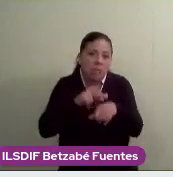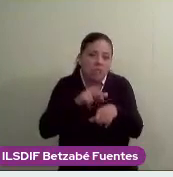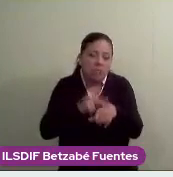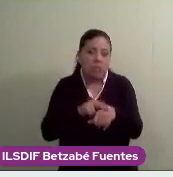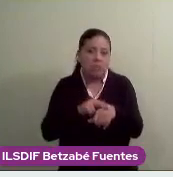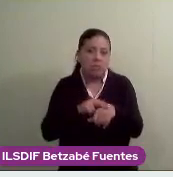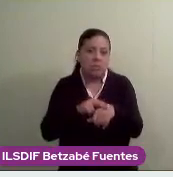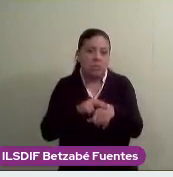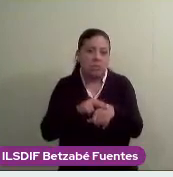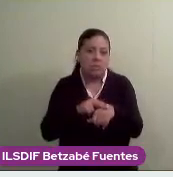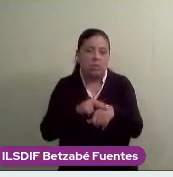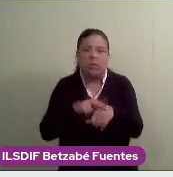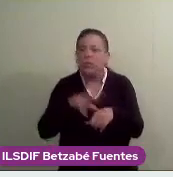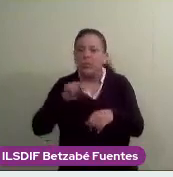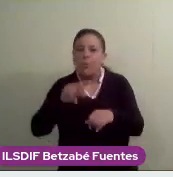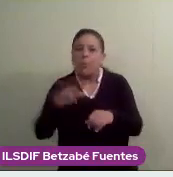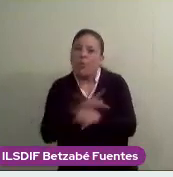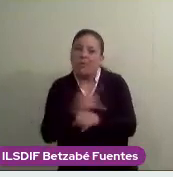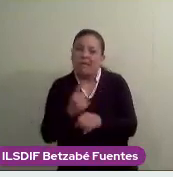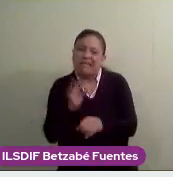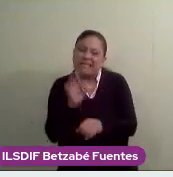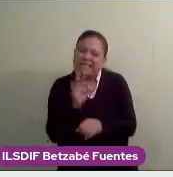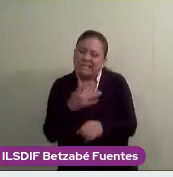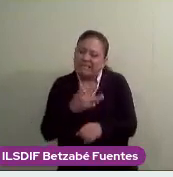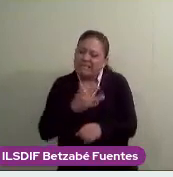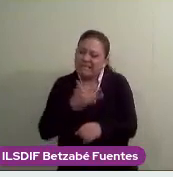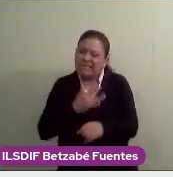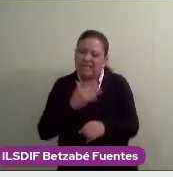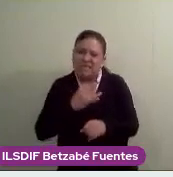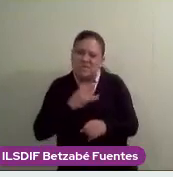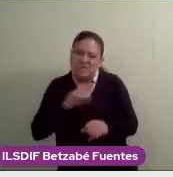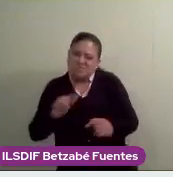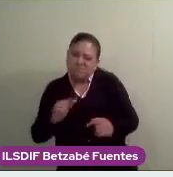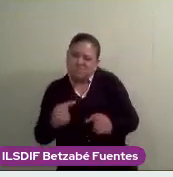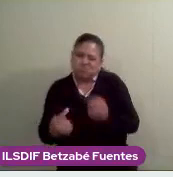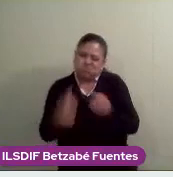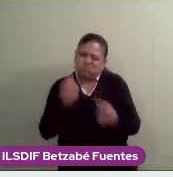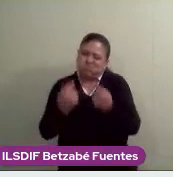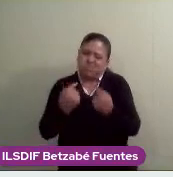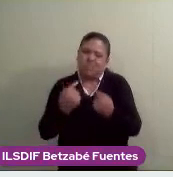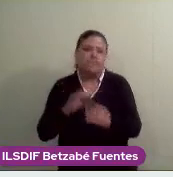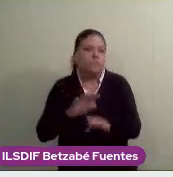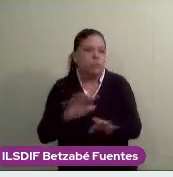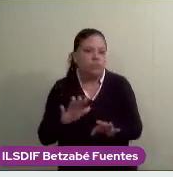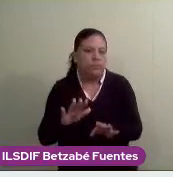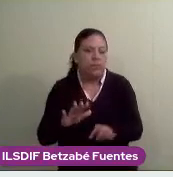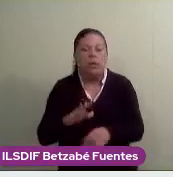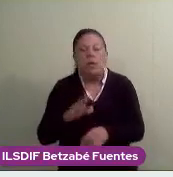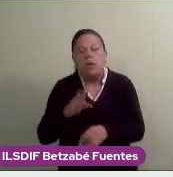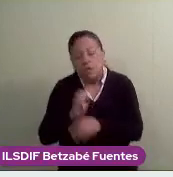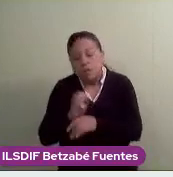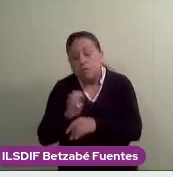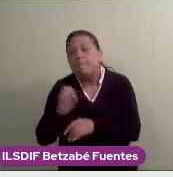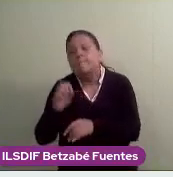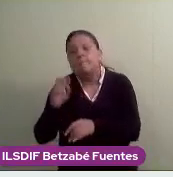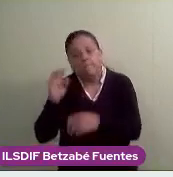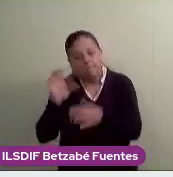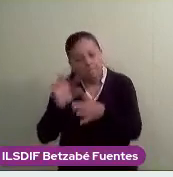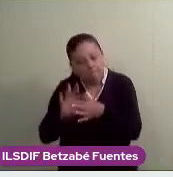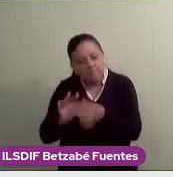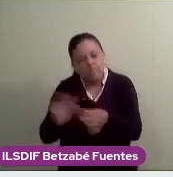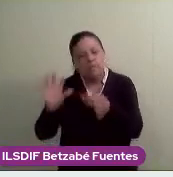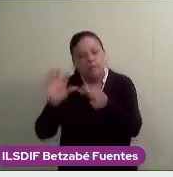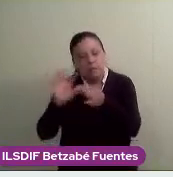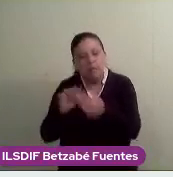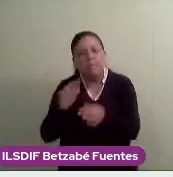mejor manera es decir, mira, me parece esto que estás presentando, se escucha algo que se puede conocer